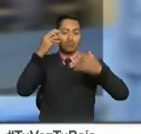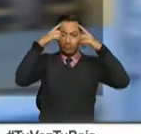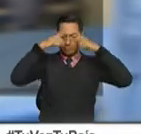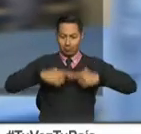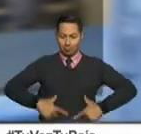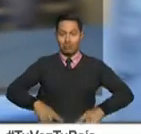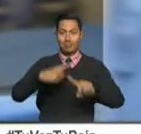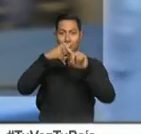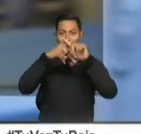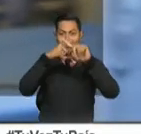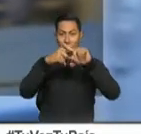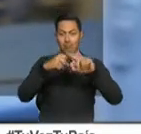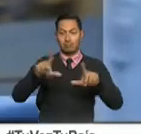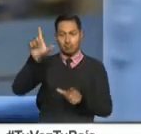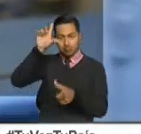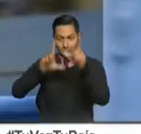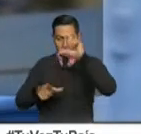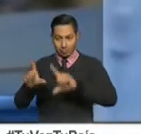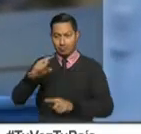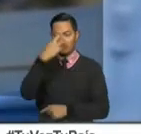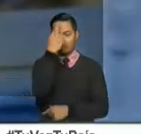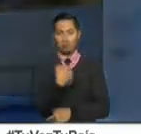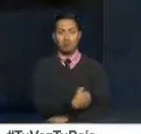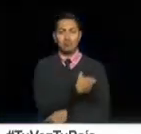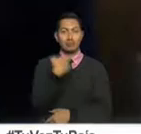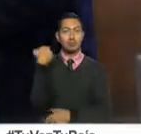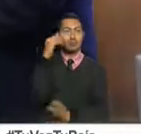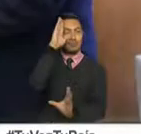laboratorio, rehabilitación y psicología.